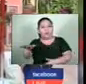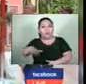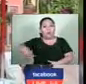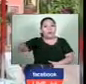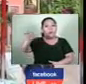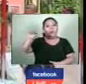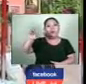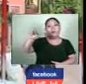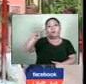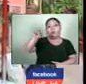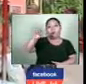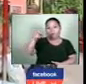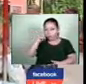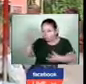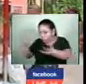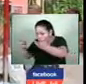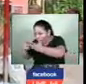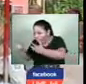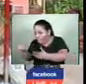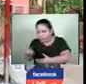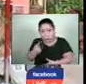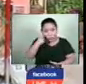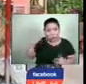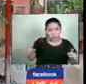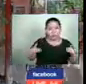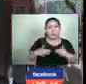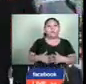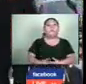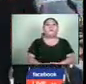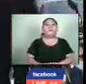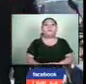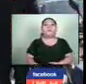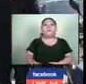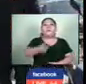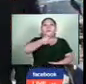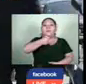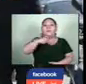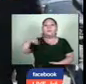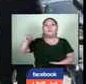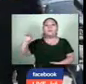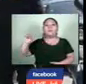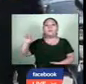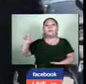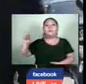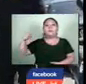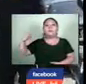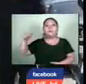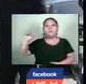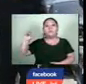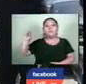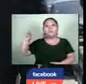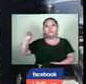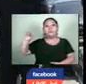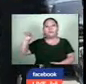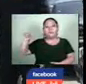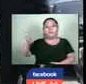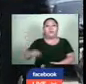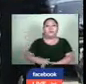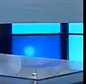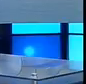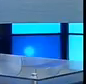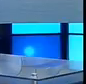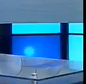más integrantes de la estructura que opera en Guatemala. Eugenia Sagastume, Voz de América,